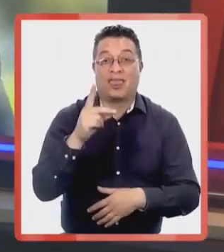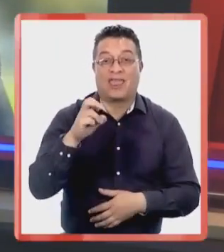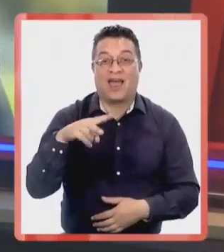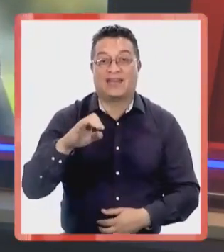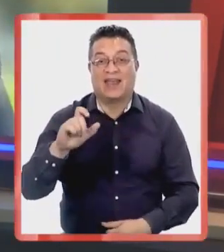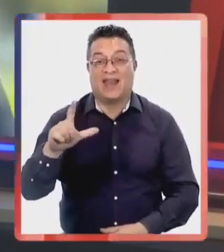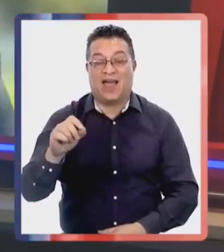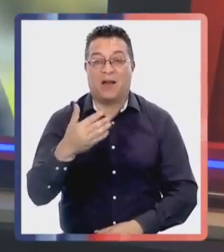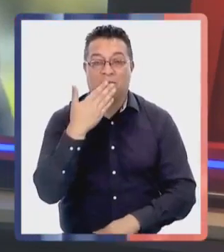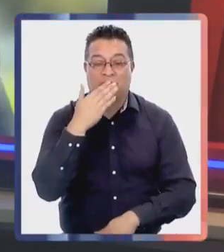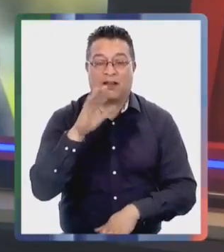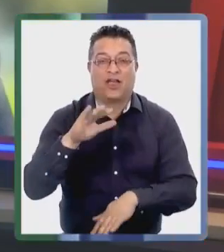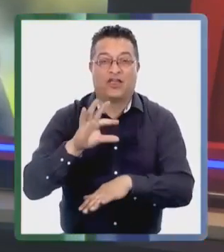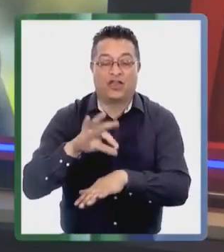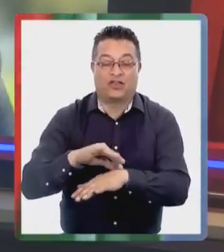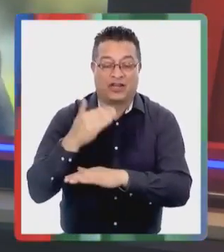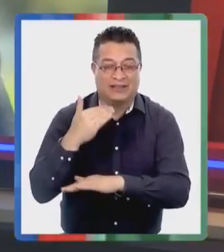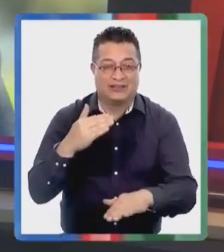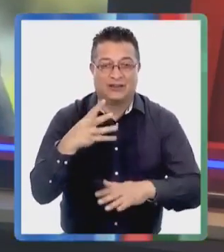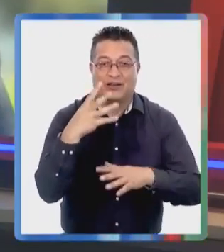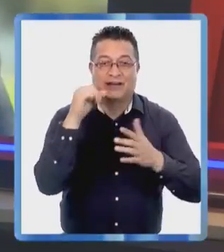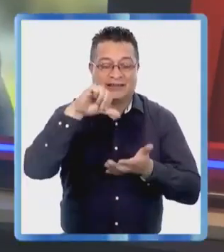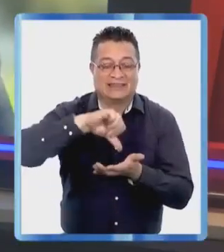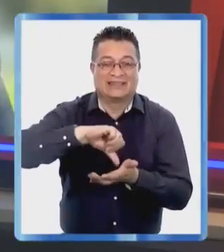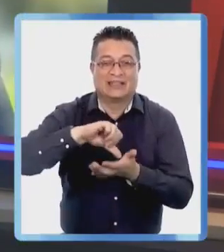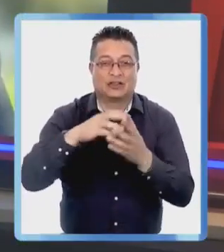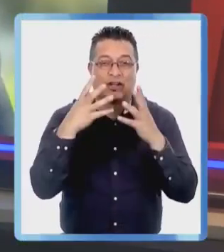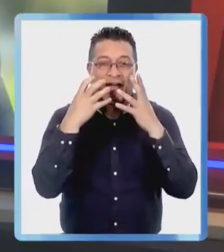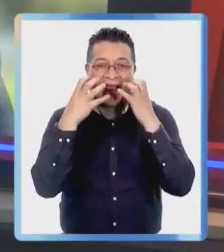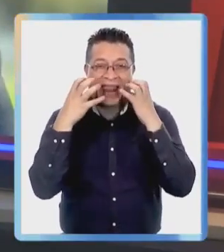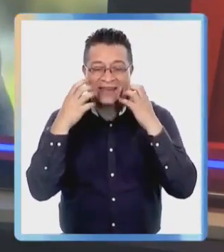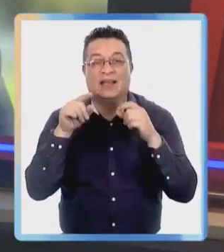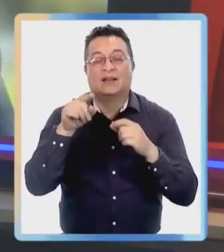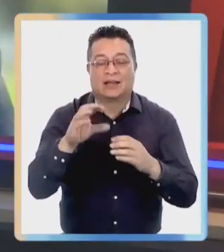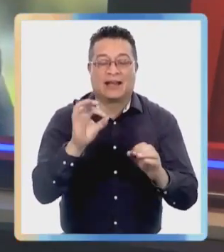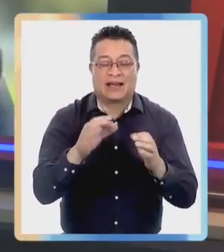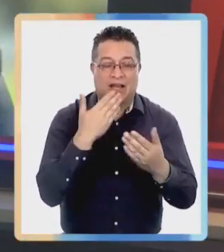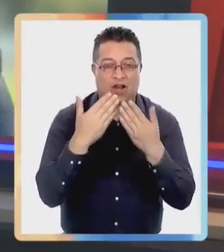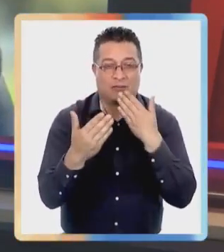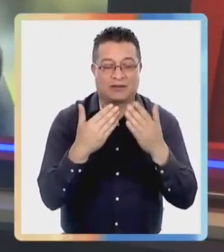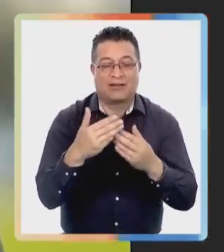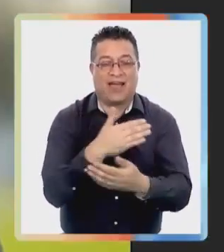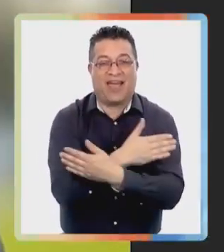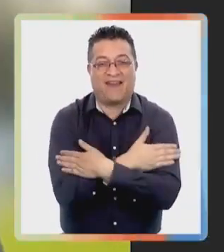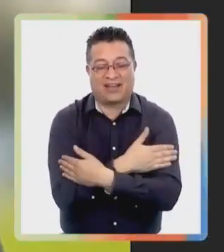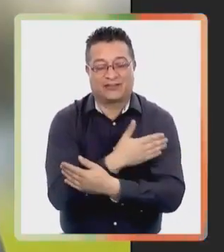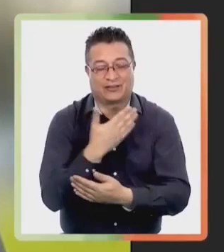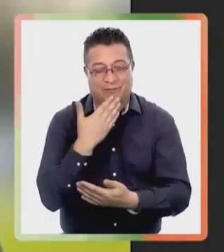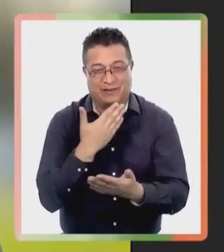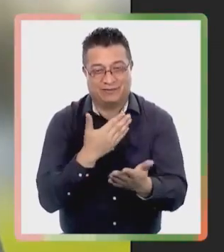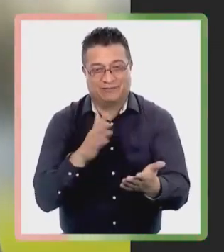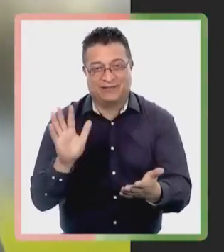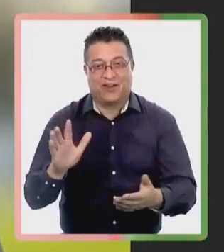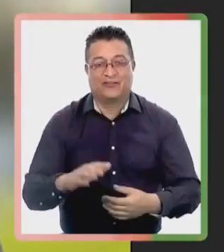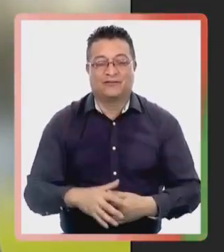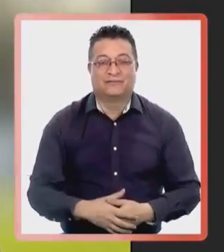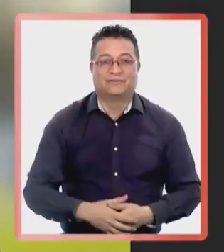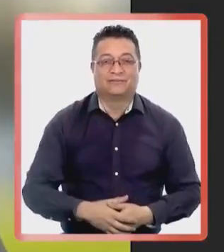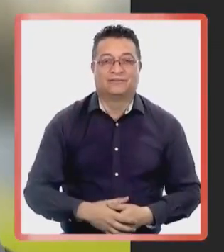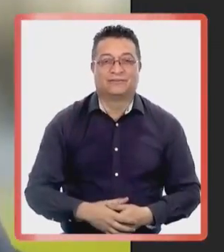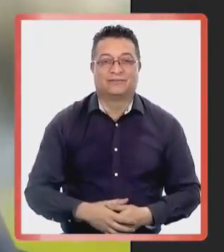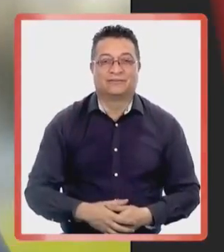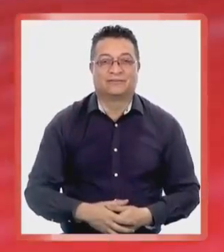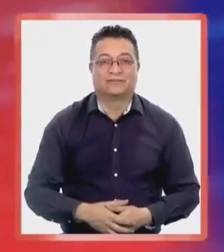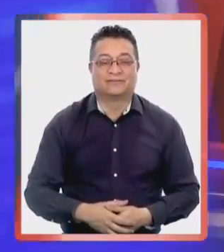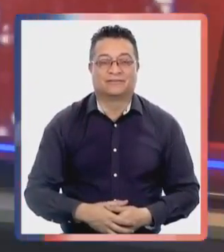Novillo González, pediatra del Centro del Alérgico, muchísimas gracias por esta conversación y le mandamos un abrazo. Igual, un abrazo. Chao. Gracias.